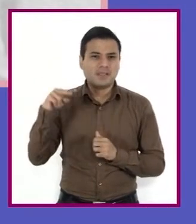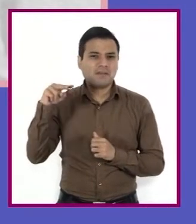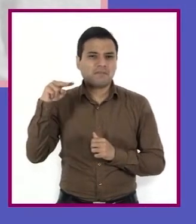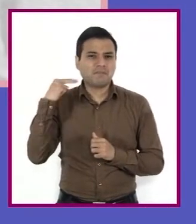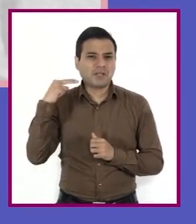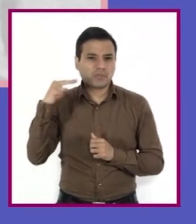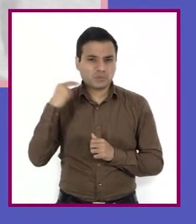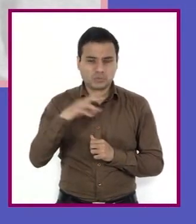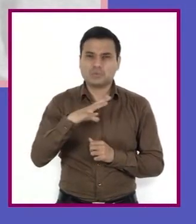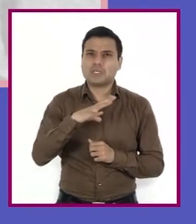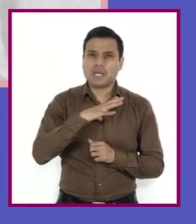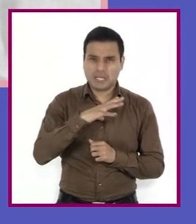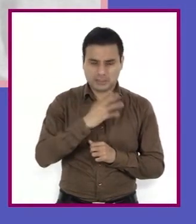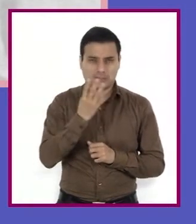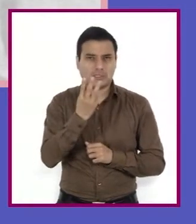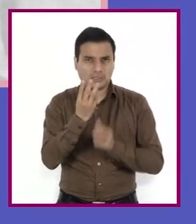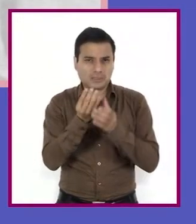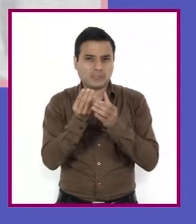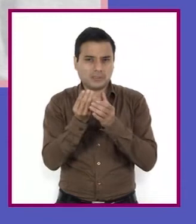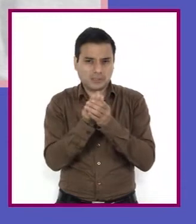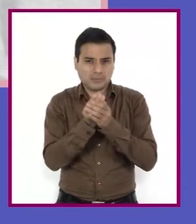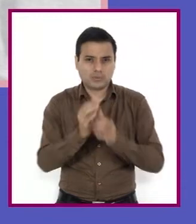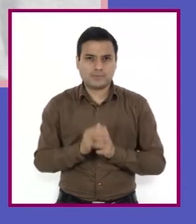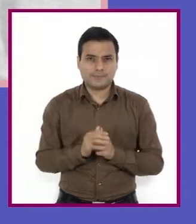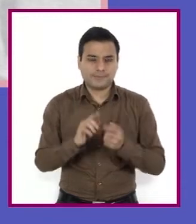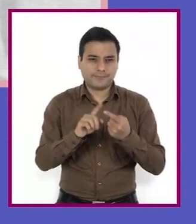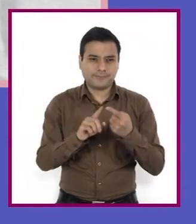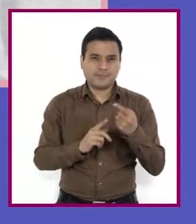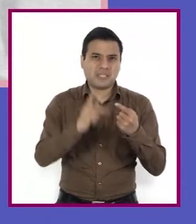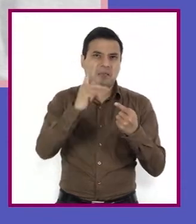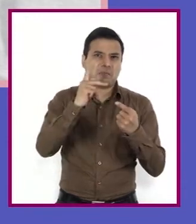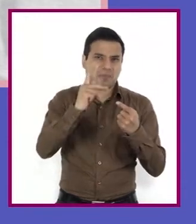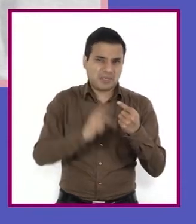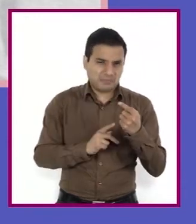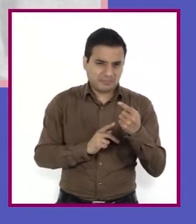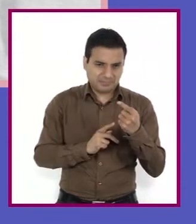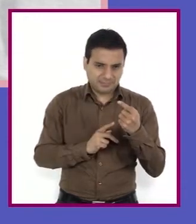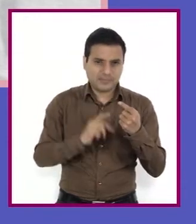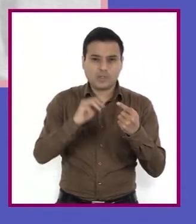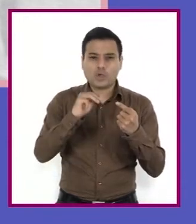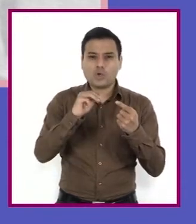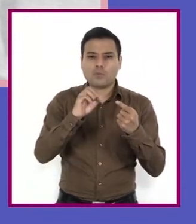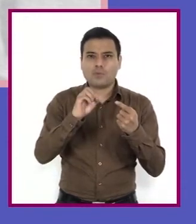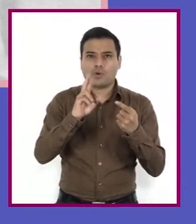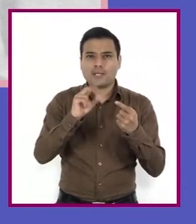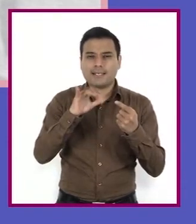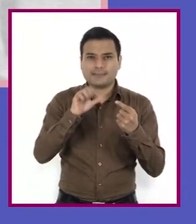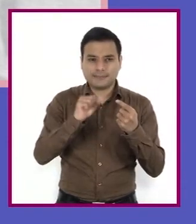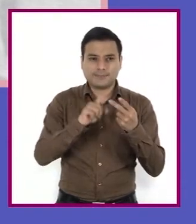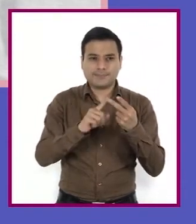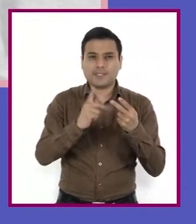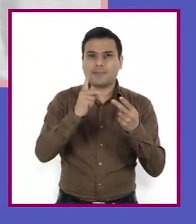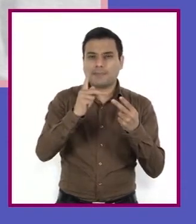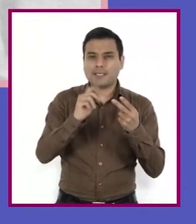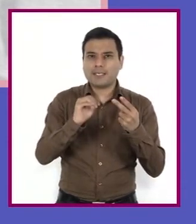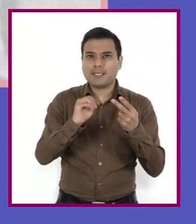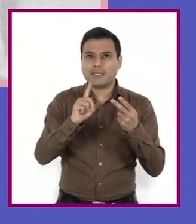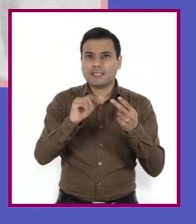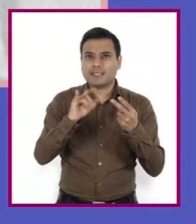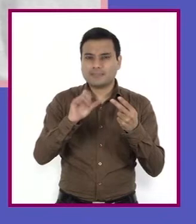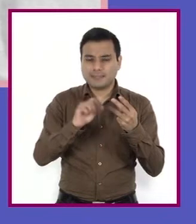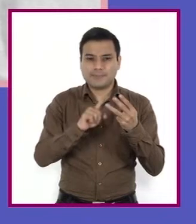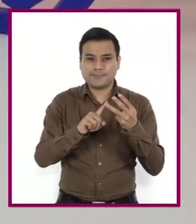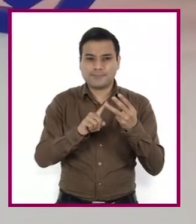posible encontrar las tres especies P. moranesis, P. lilacina y P.